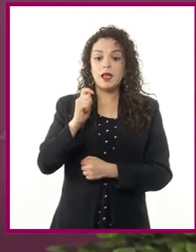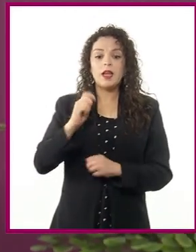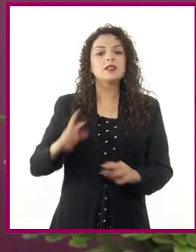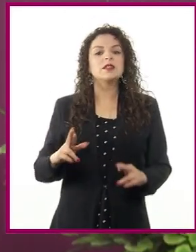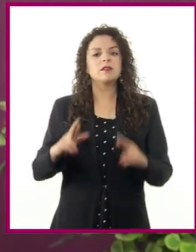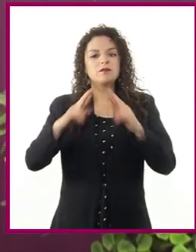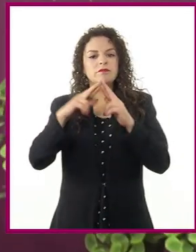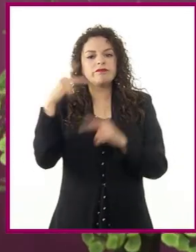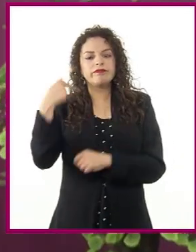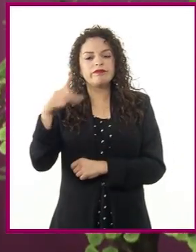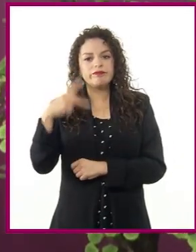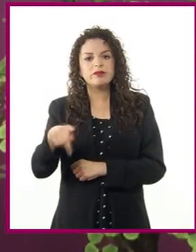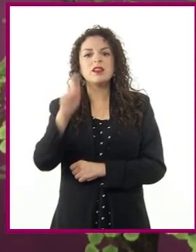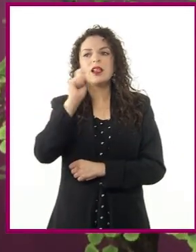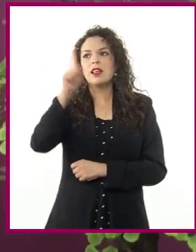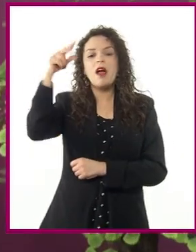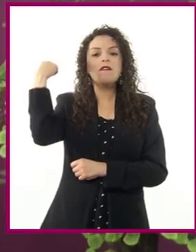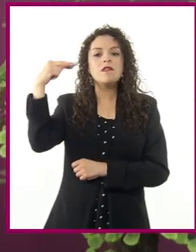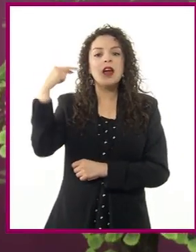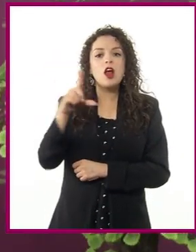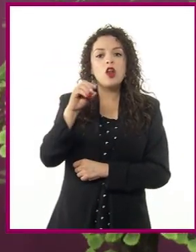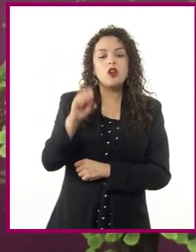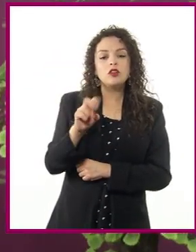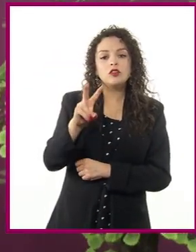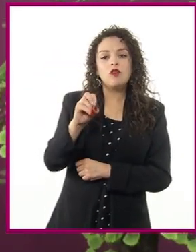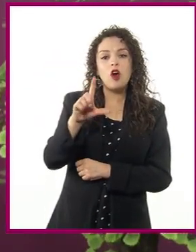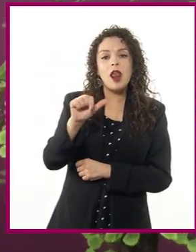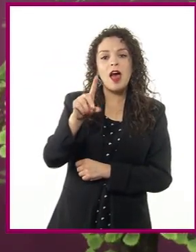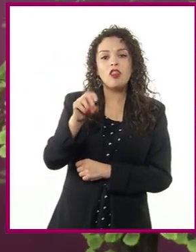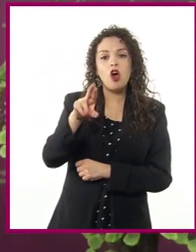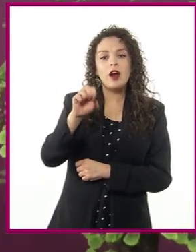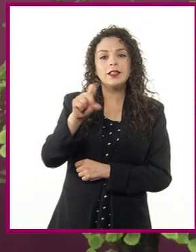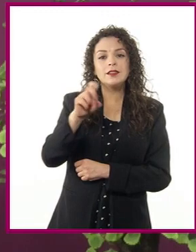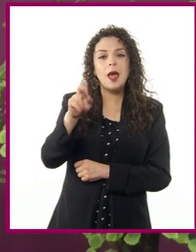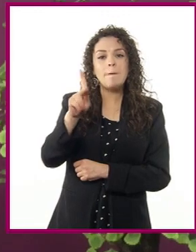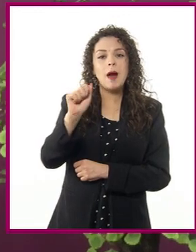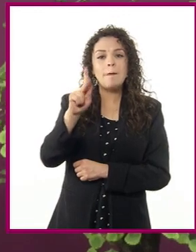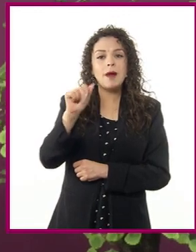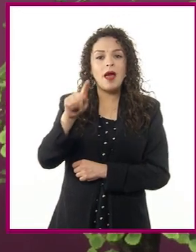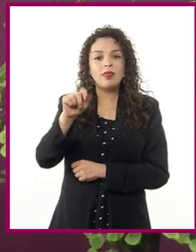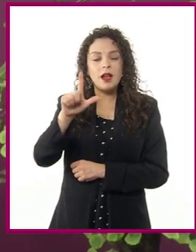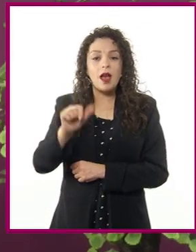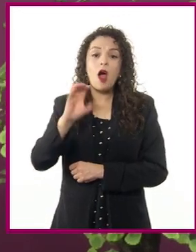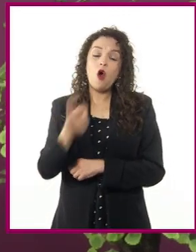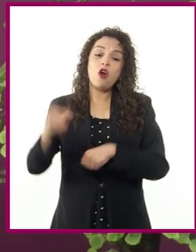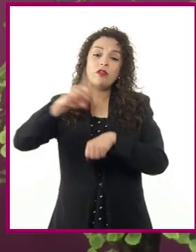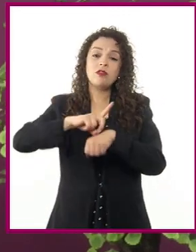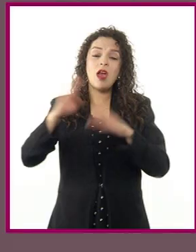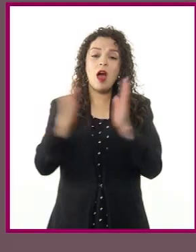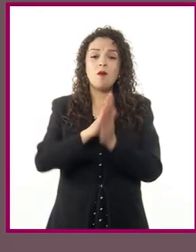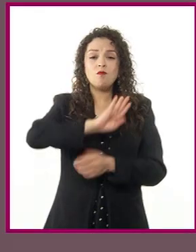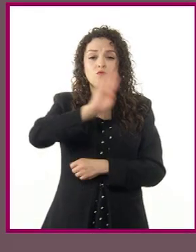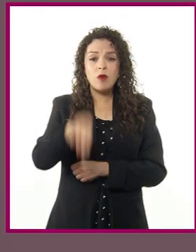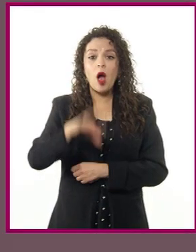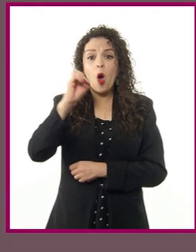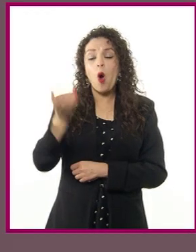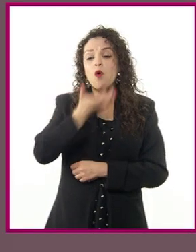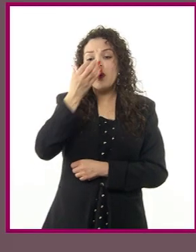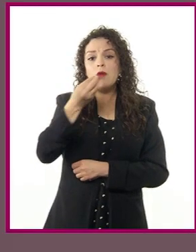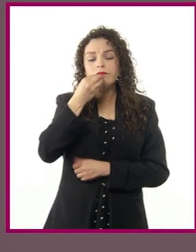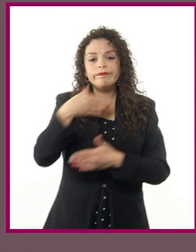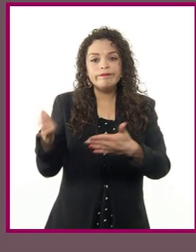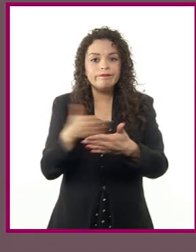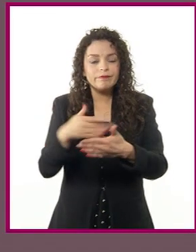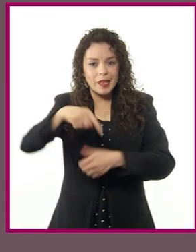ritual de los voladores de Papantla, las celebraciones del Día de Muertos o la comida tradicional mexicana. Dentro